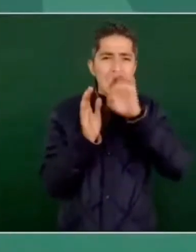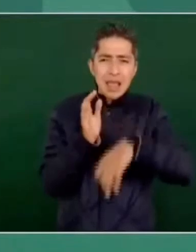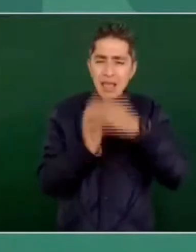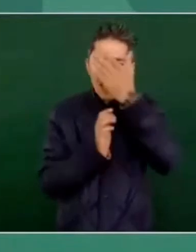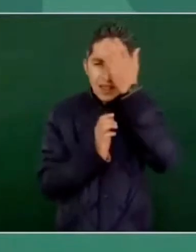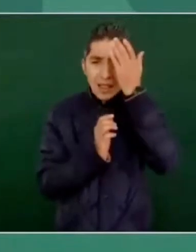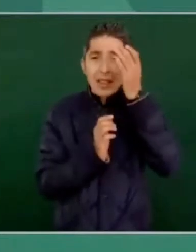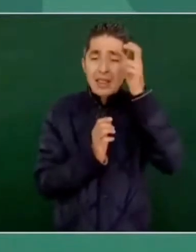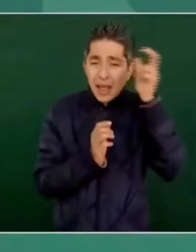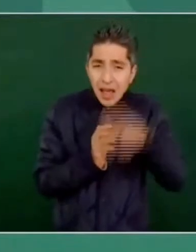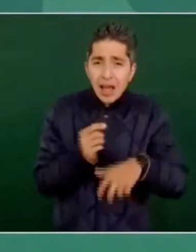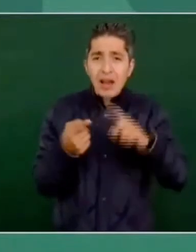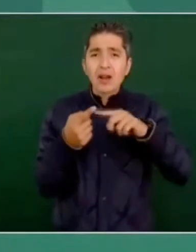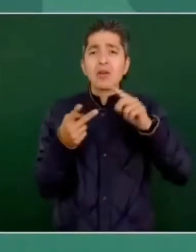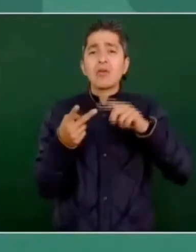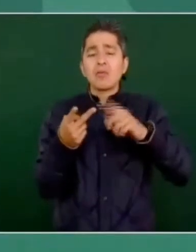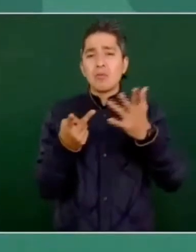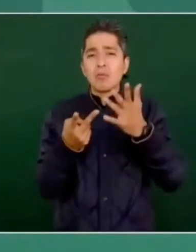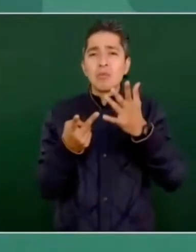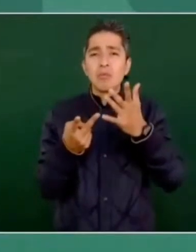de Morelos, de Juárez,